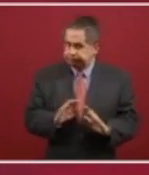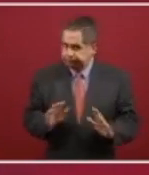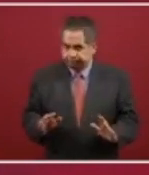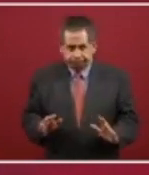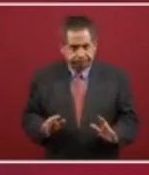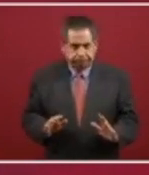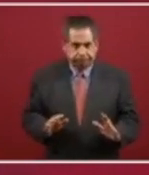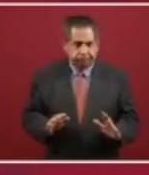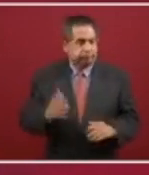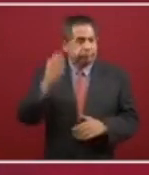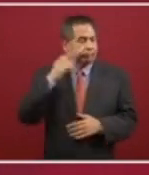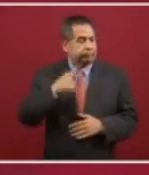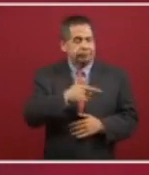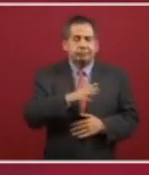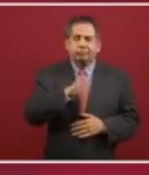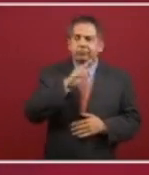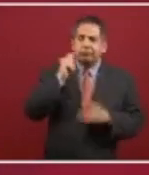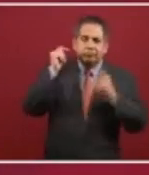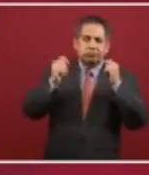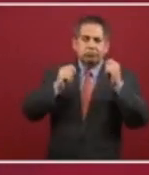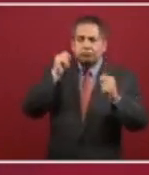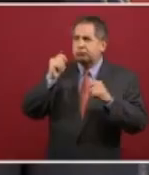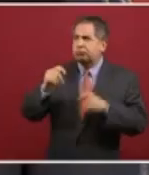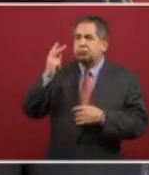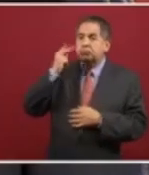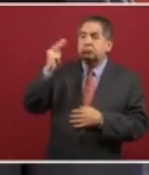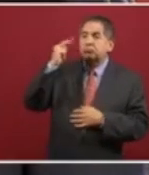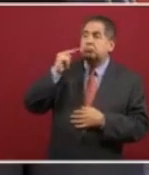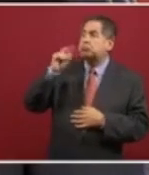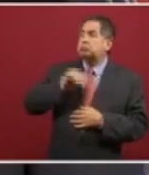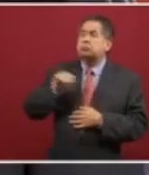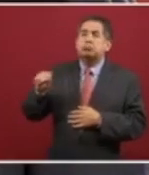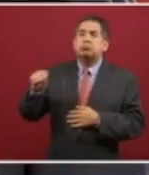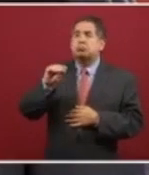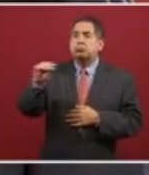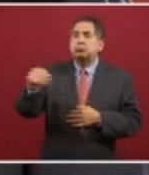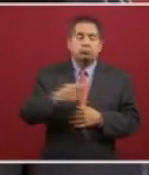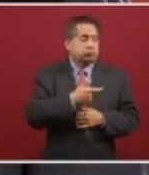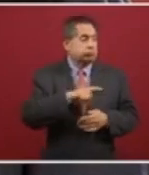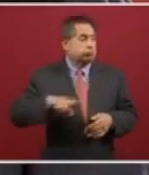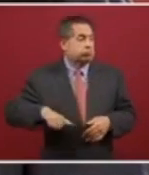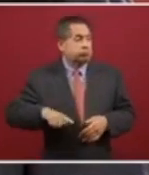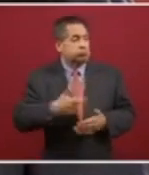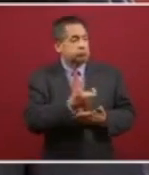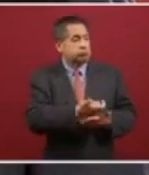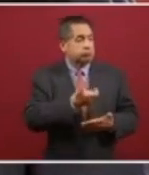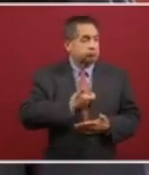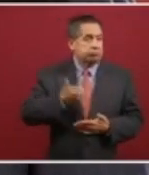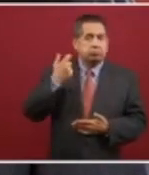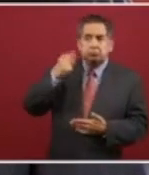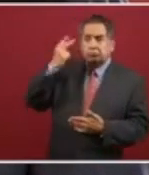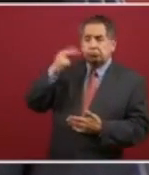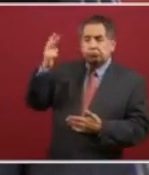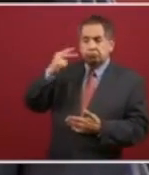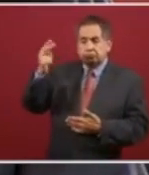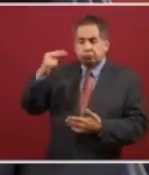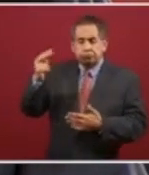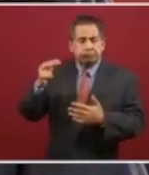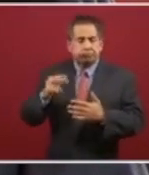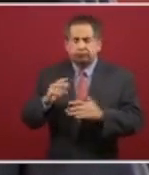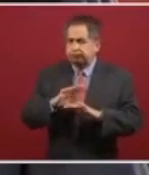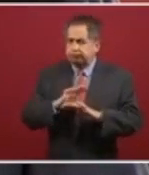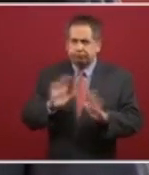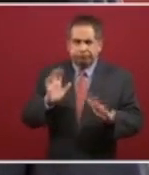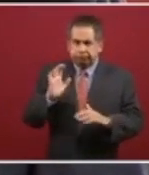hacer turismo político a costillas del erario. Ya eso se